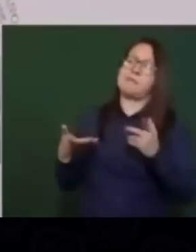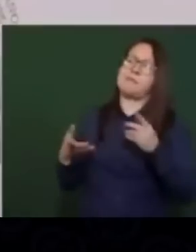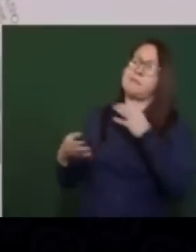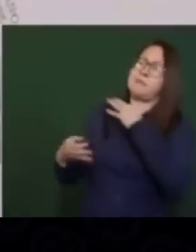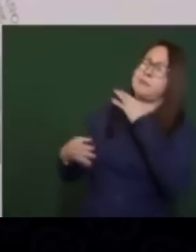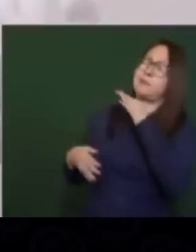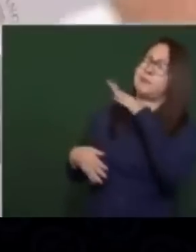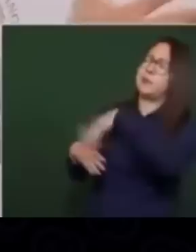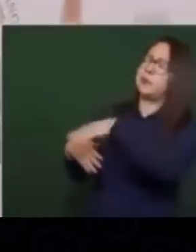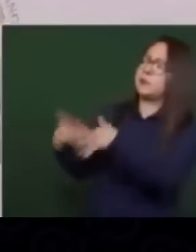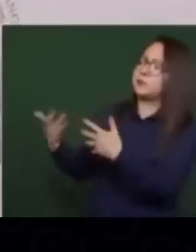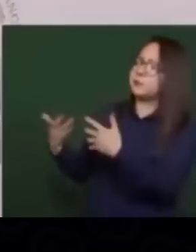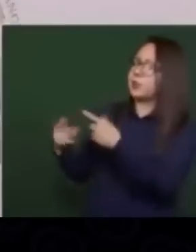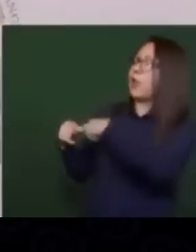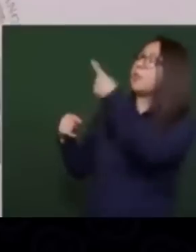no